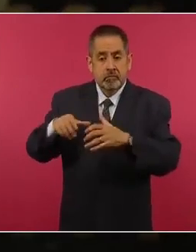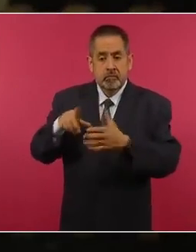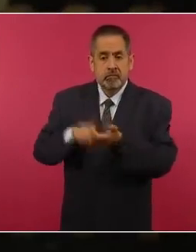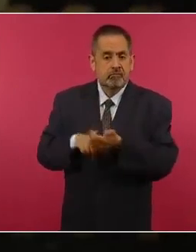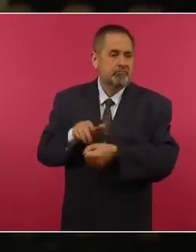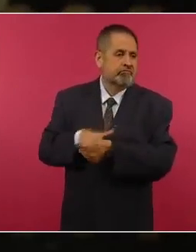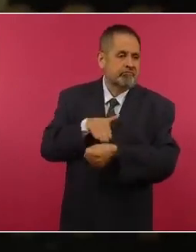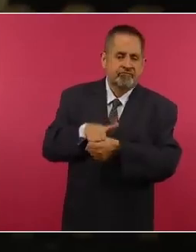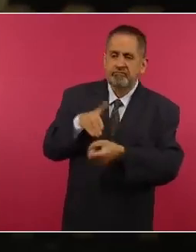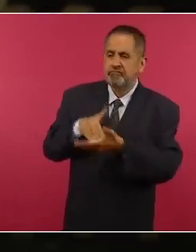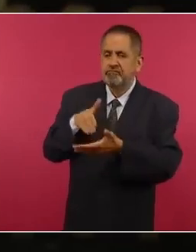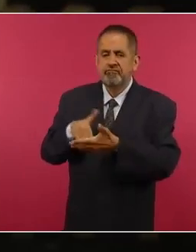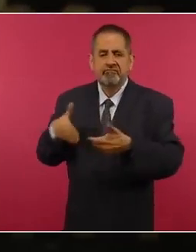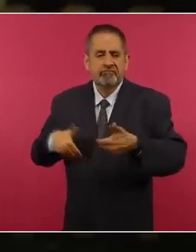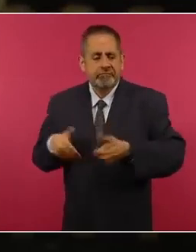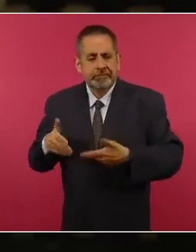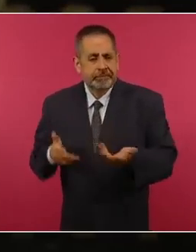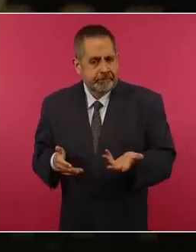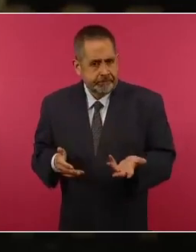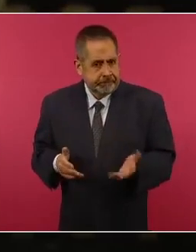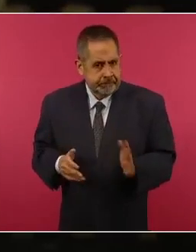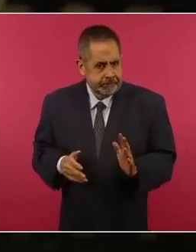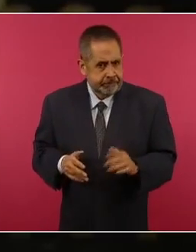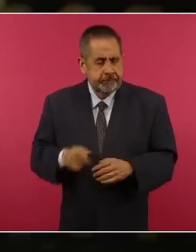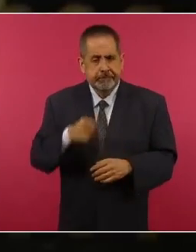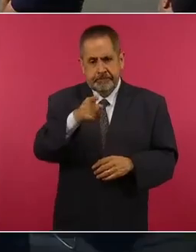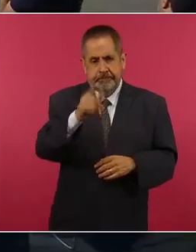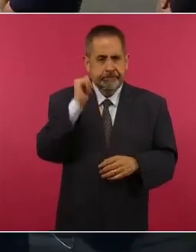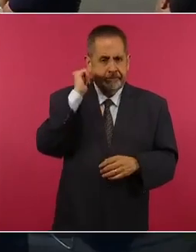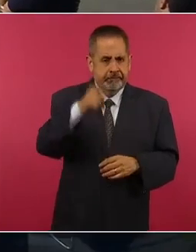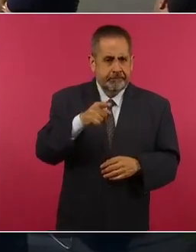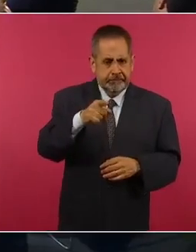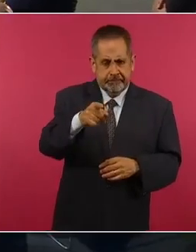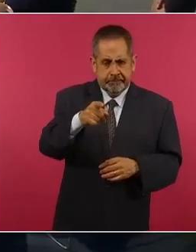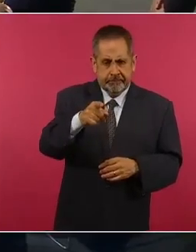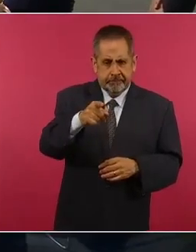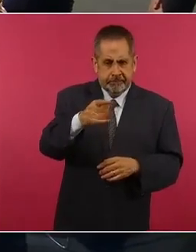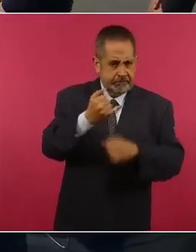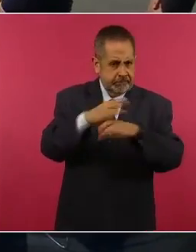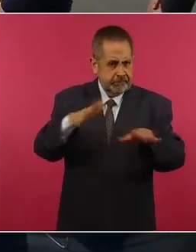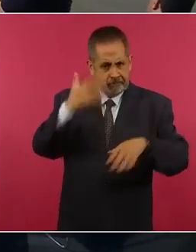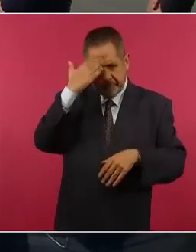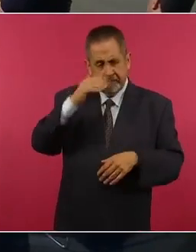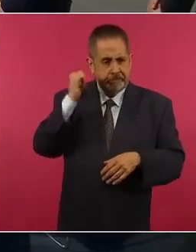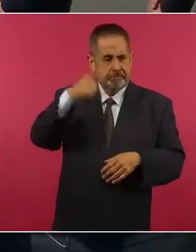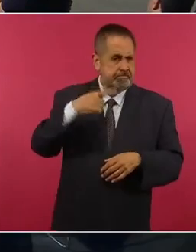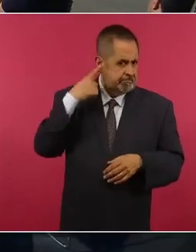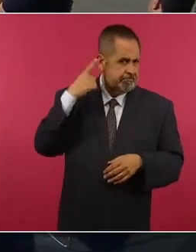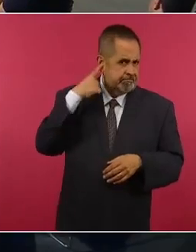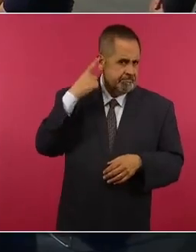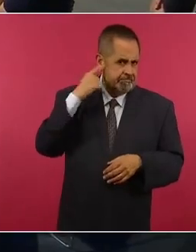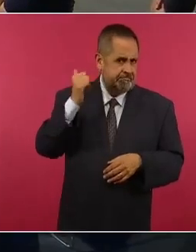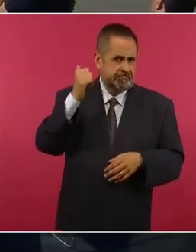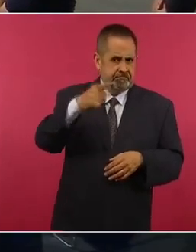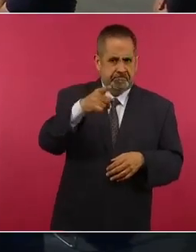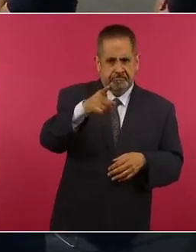son acosadas. Entonces, no sé si de esto tengan información